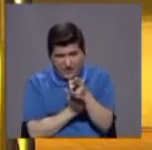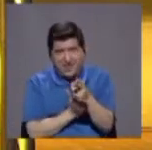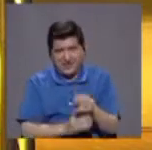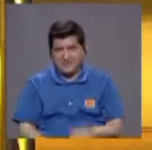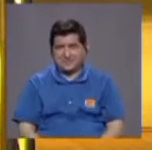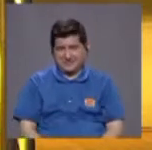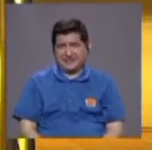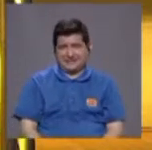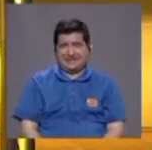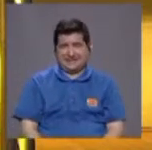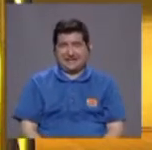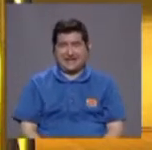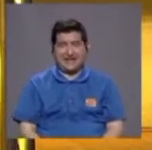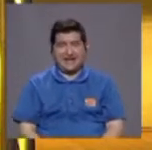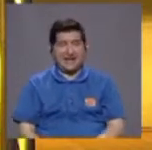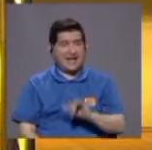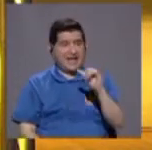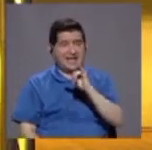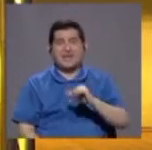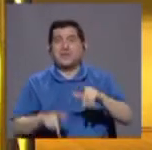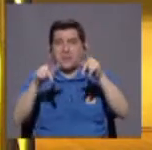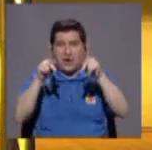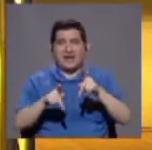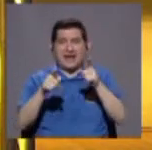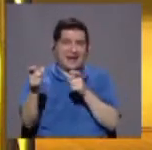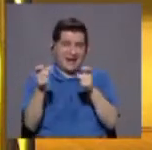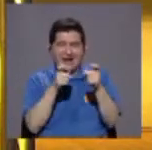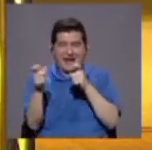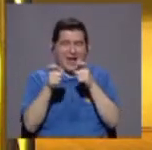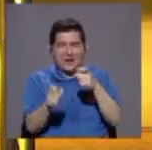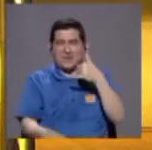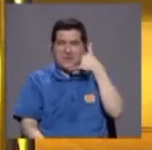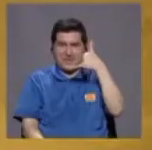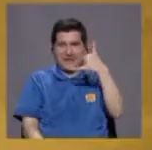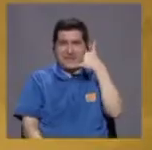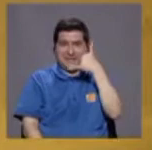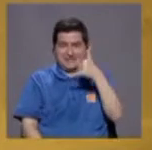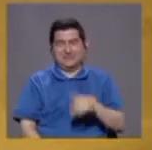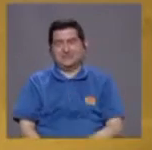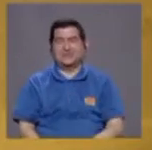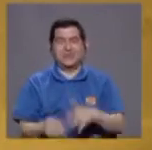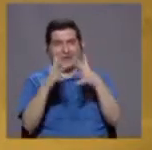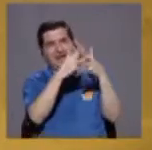últimamente yo estoy como la operadora gringa,